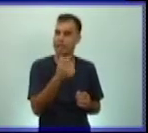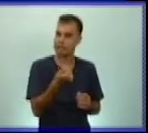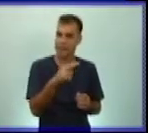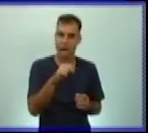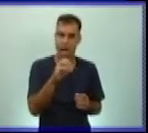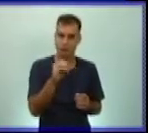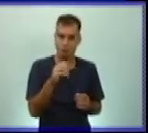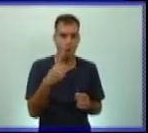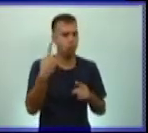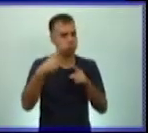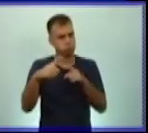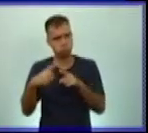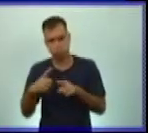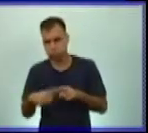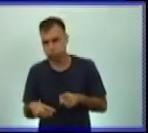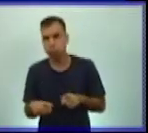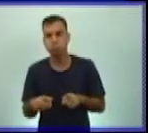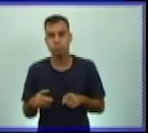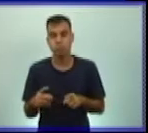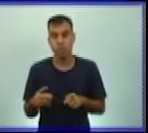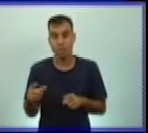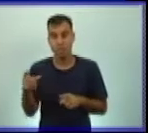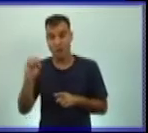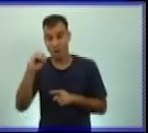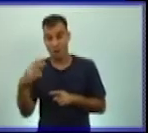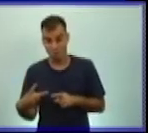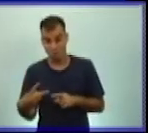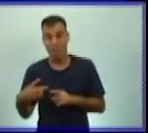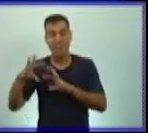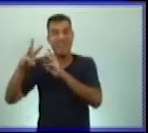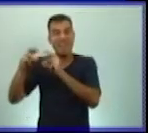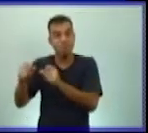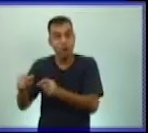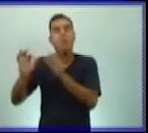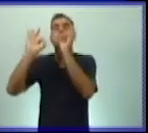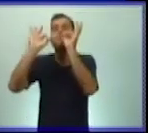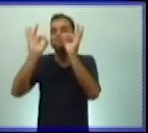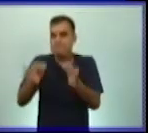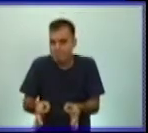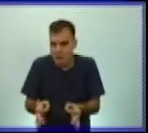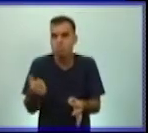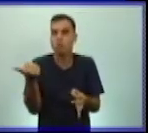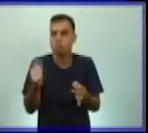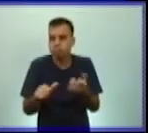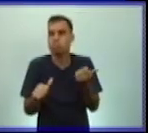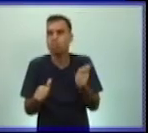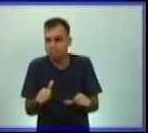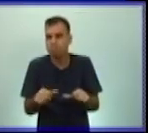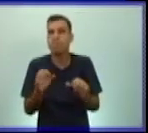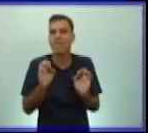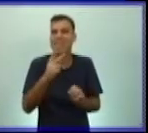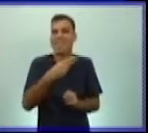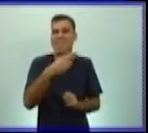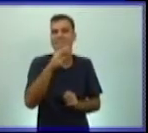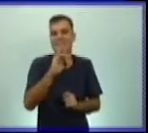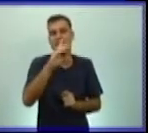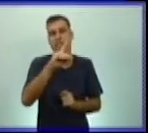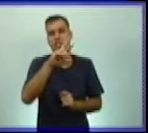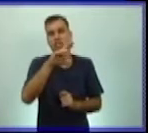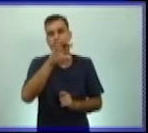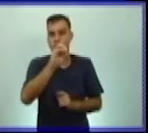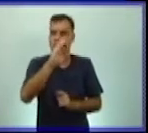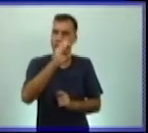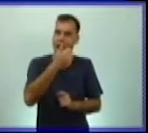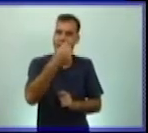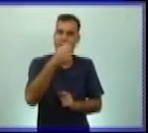celulosa, entre otras, con el dioxígeno, se obtienen los mismos productos de reacción que con los hidrocarburos. Se obtiene